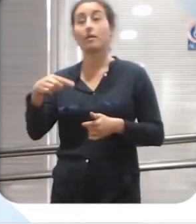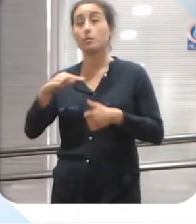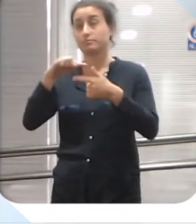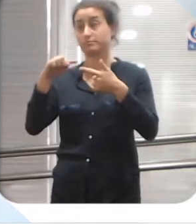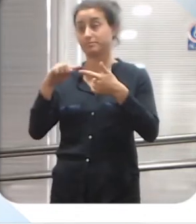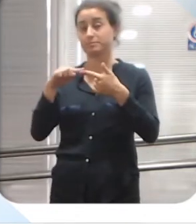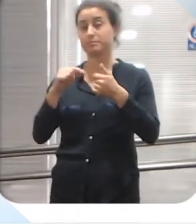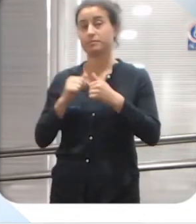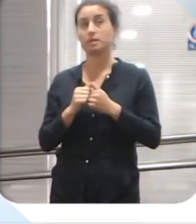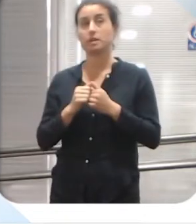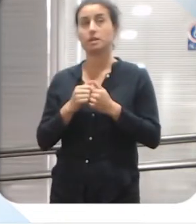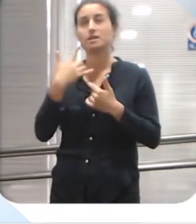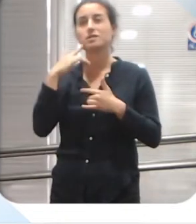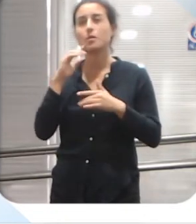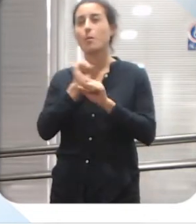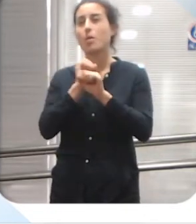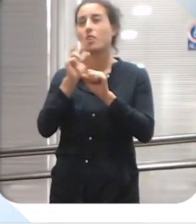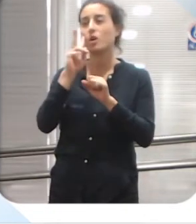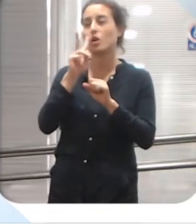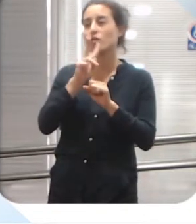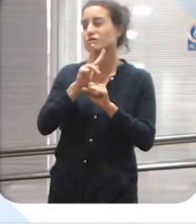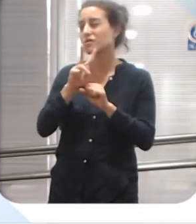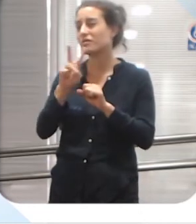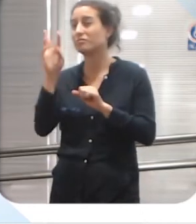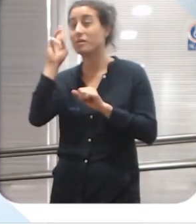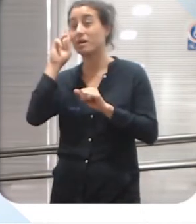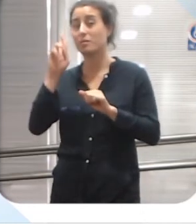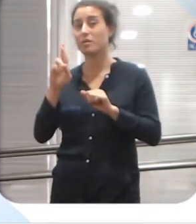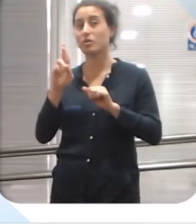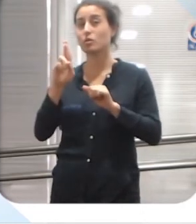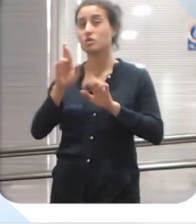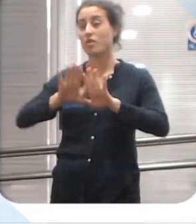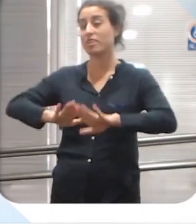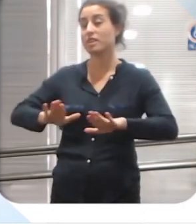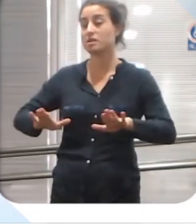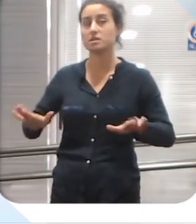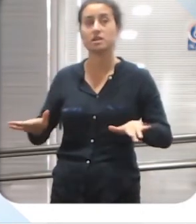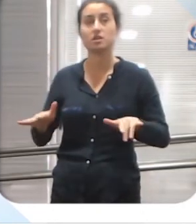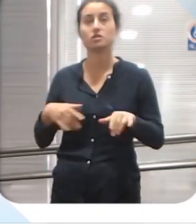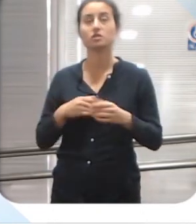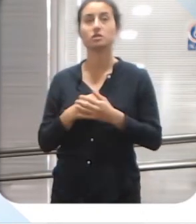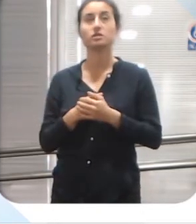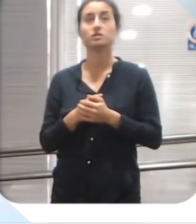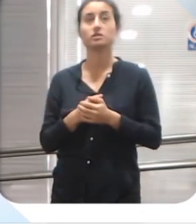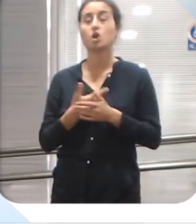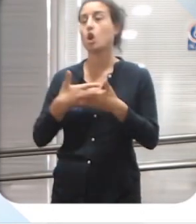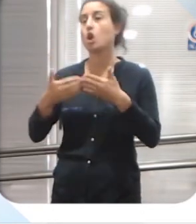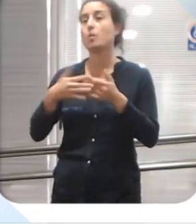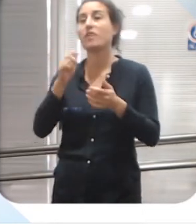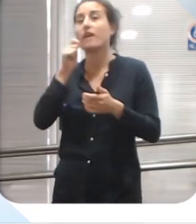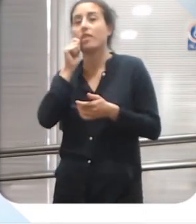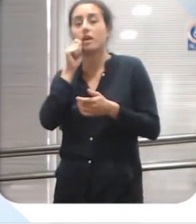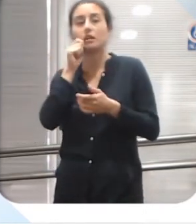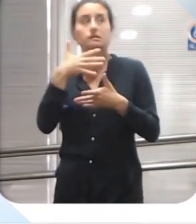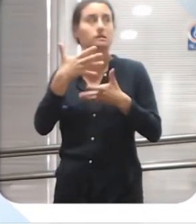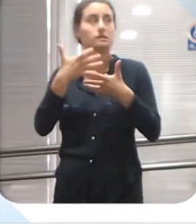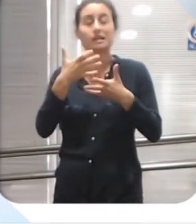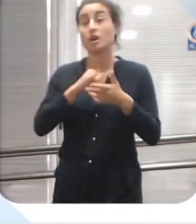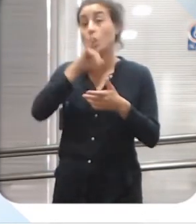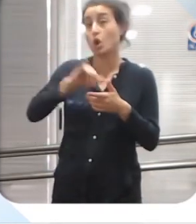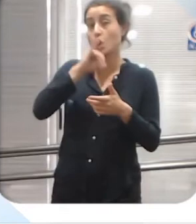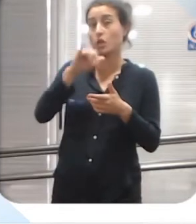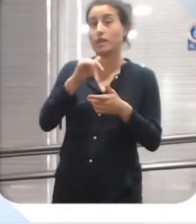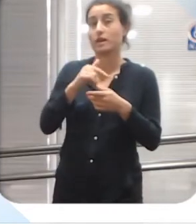creo que tenemos que saber observar y ser respetuosos de los niños independientemente de su edad. Y quiero contar algo que me pasó